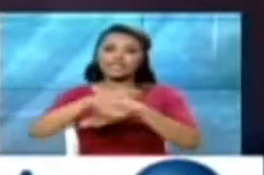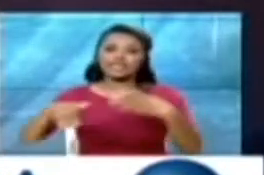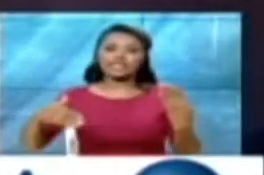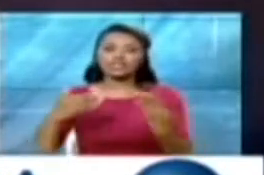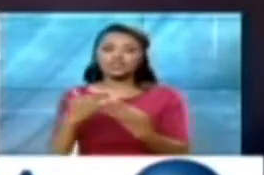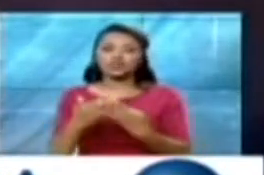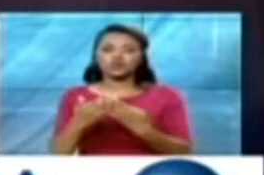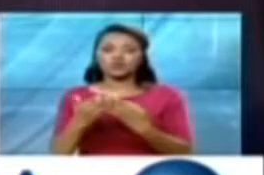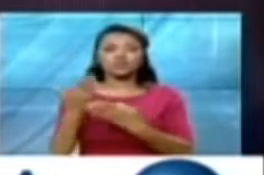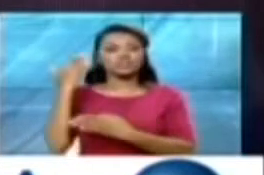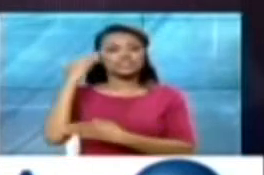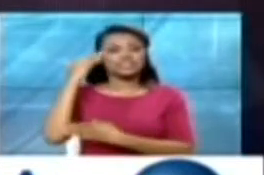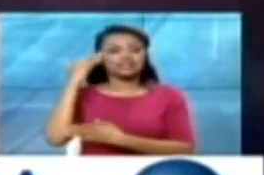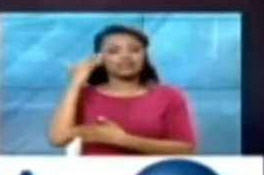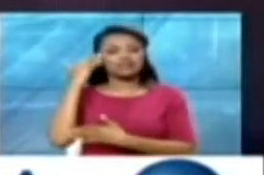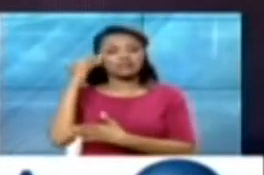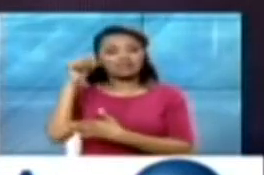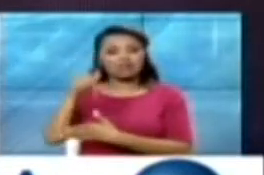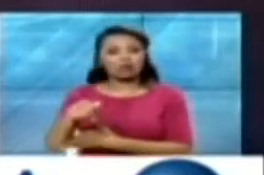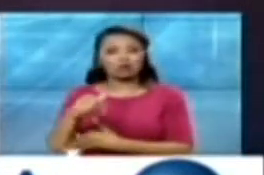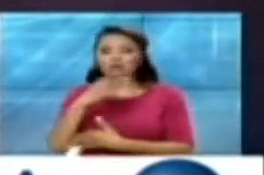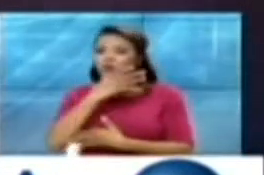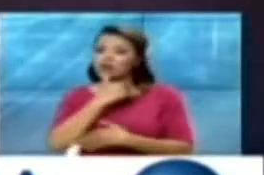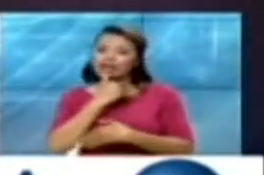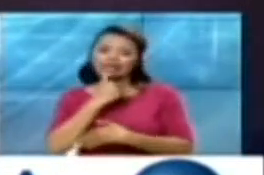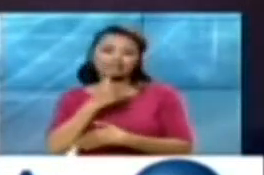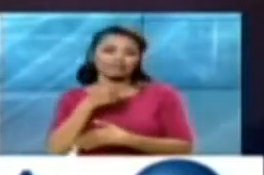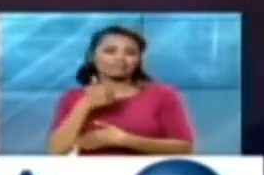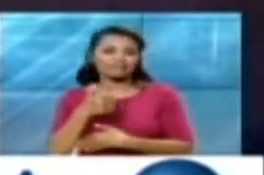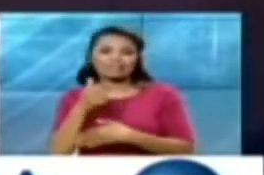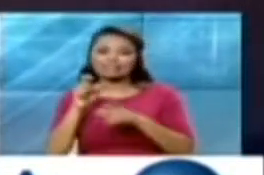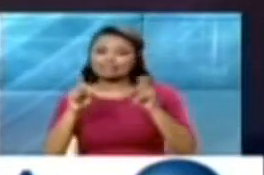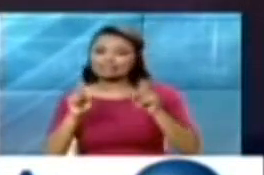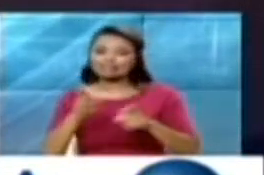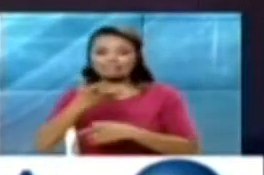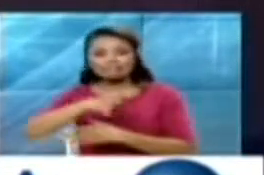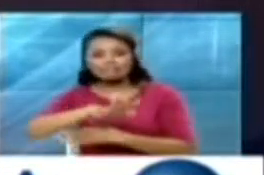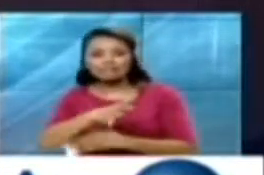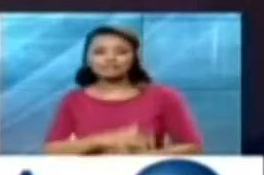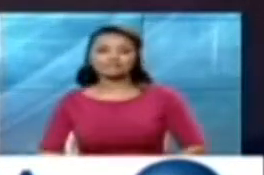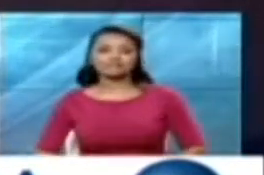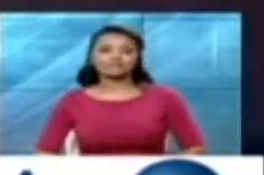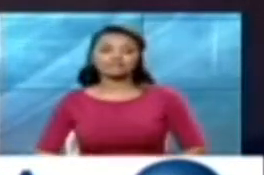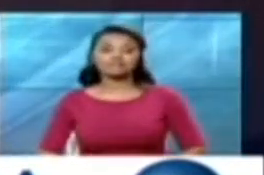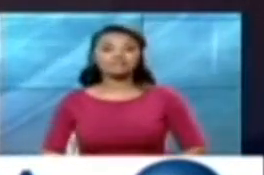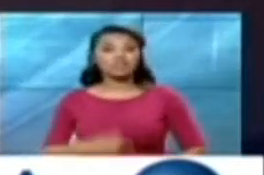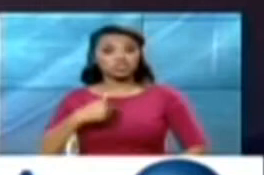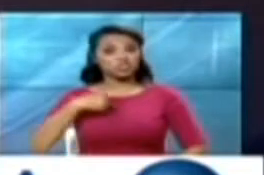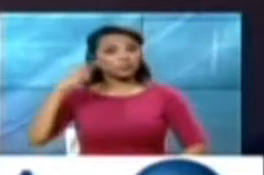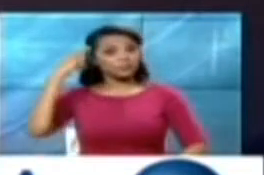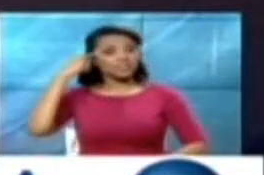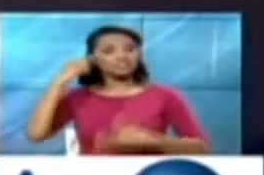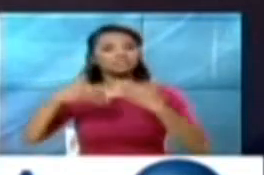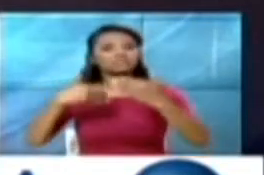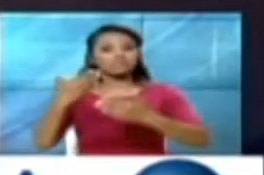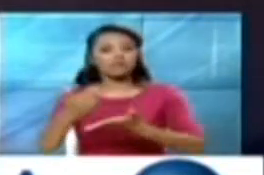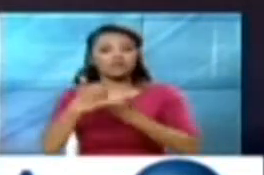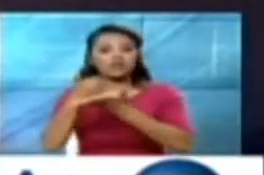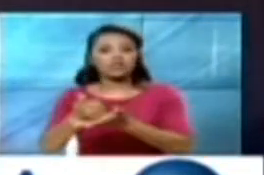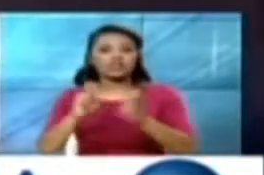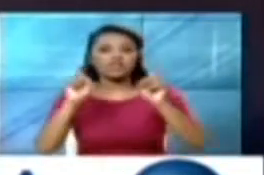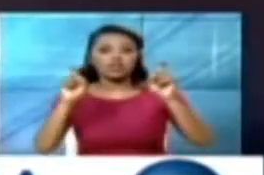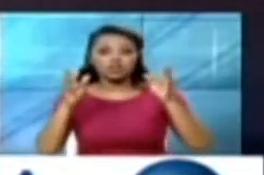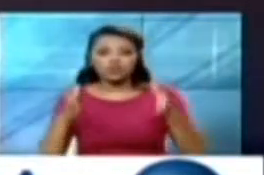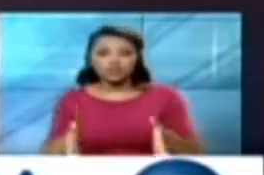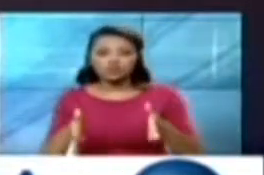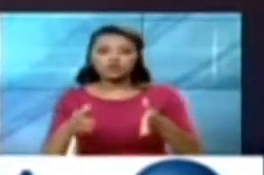todos entendemos no recibe hoy. Nuestros educadores serán entrenados en maestría